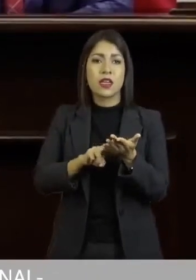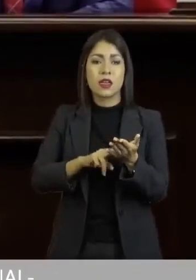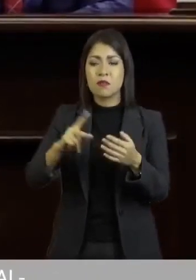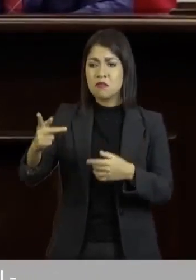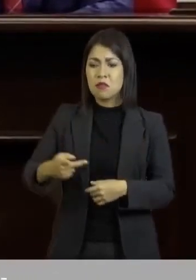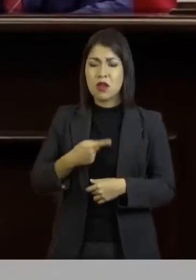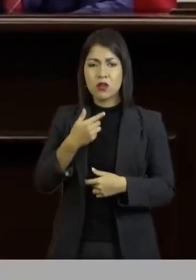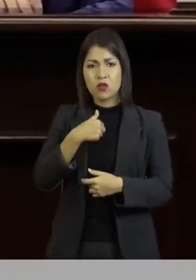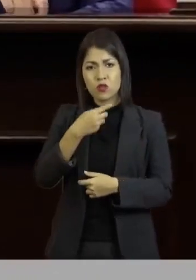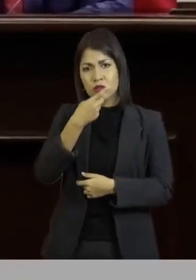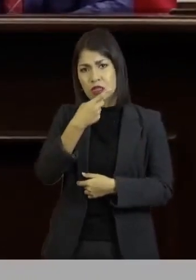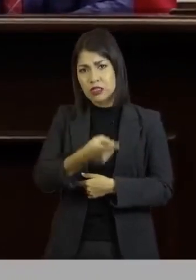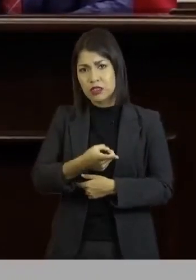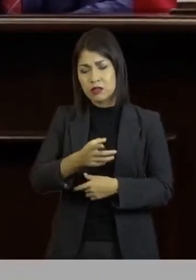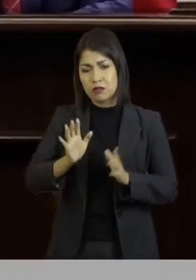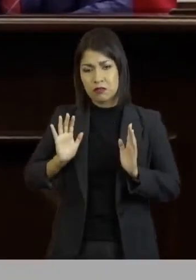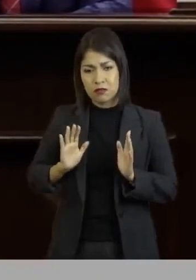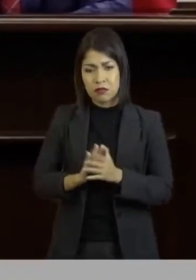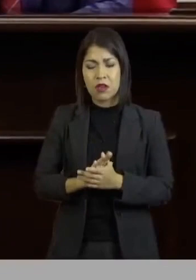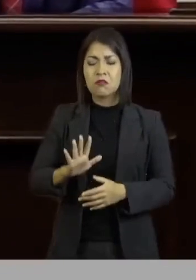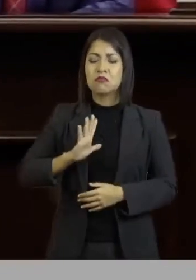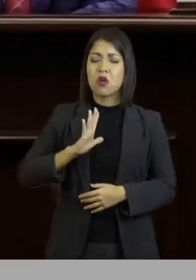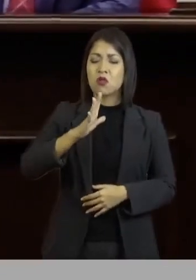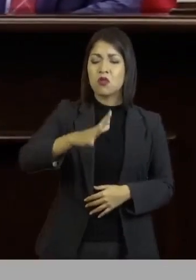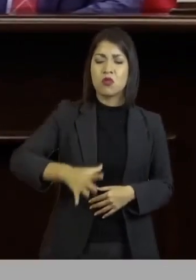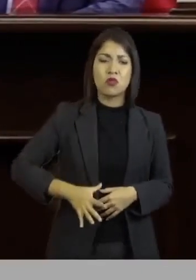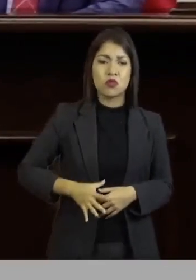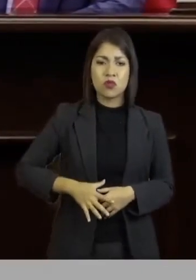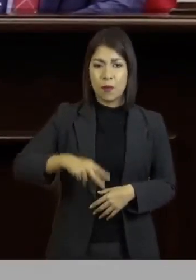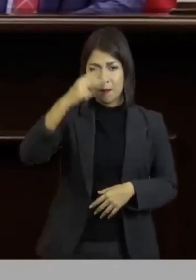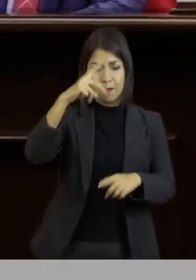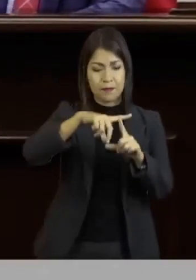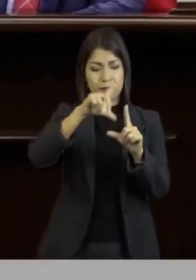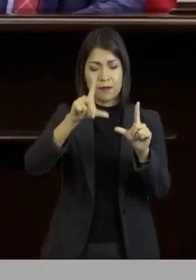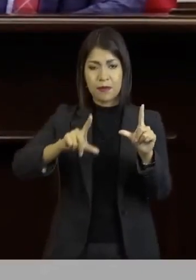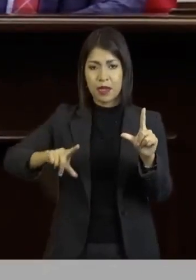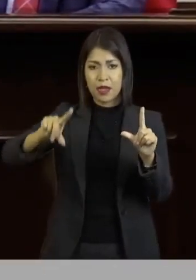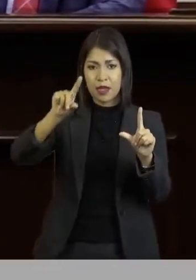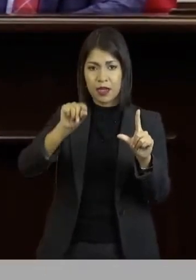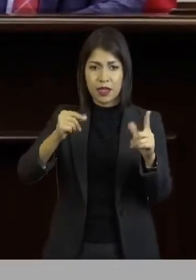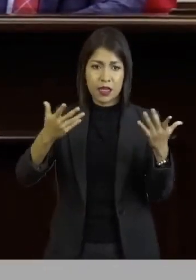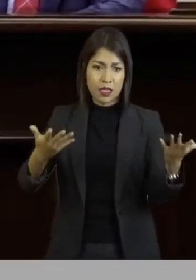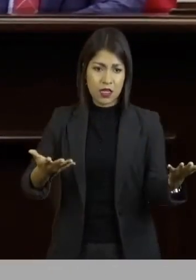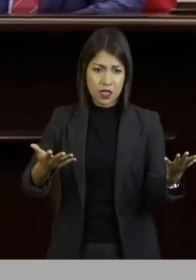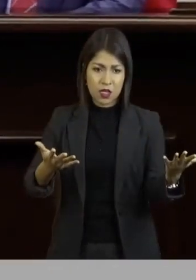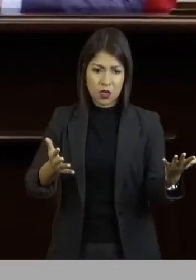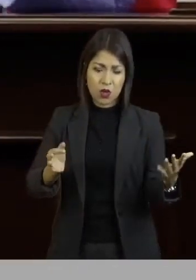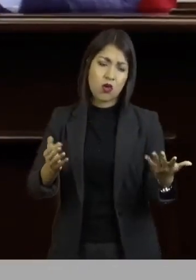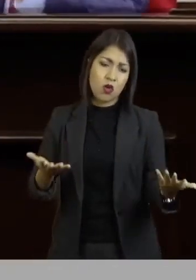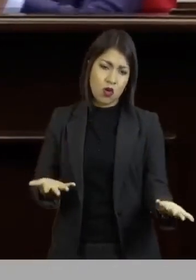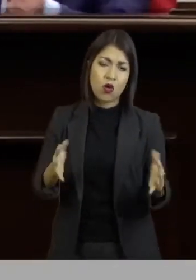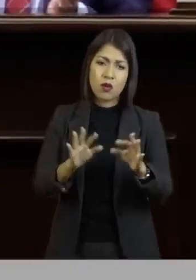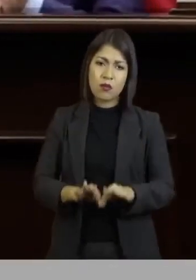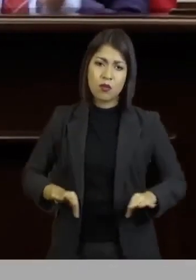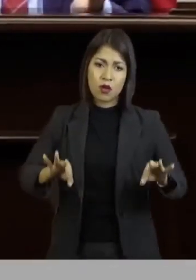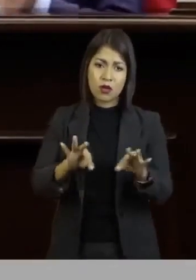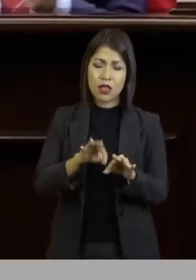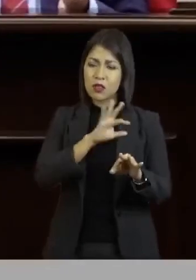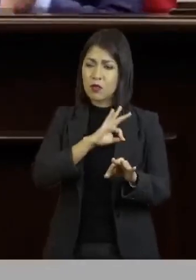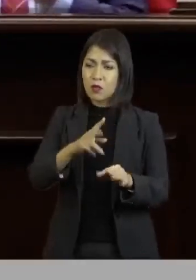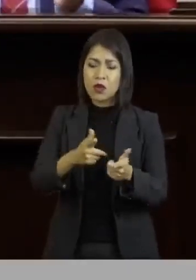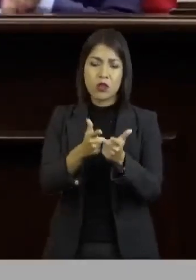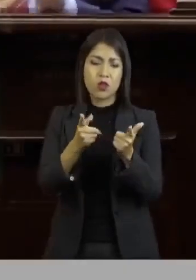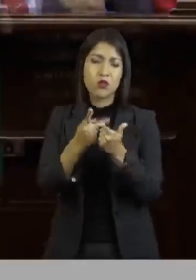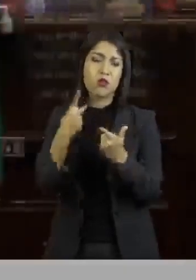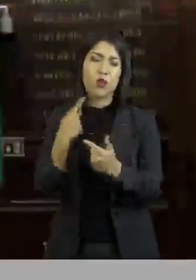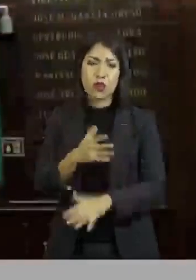pues nosotros con orgullo digamos que el país bien vale un acuerdo político. Muchas gracias de verdad a todas